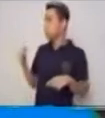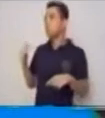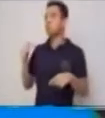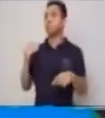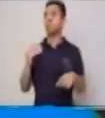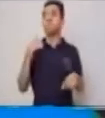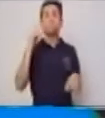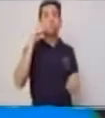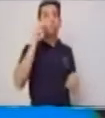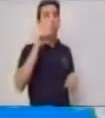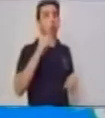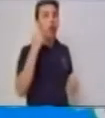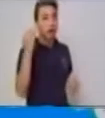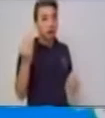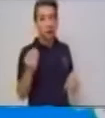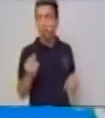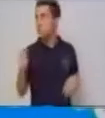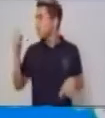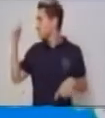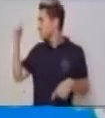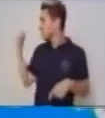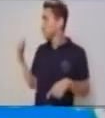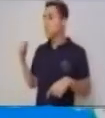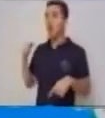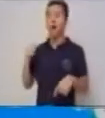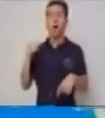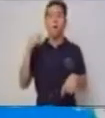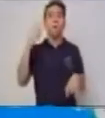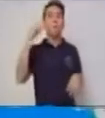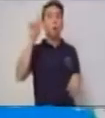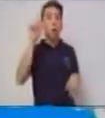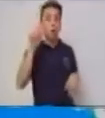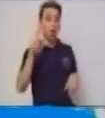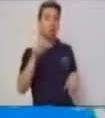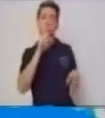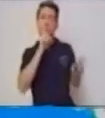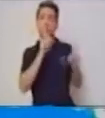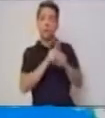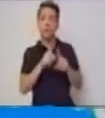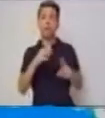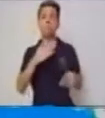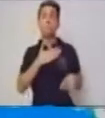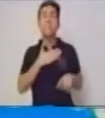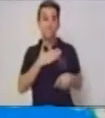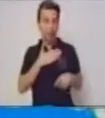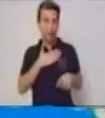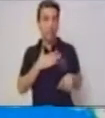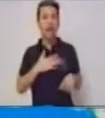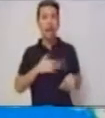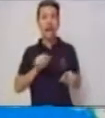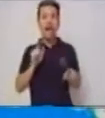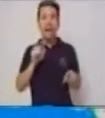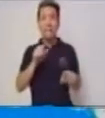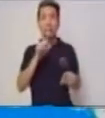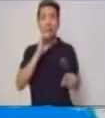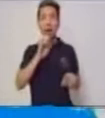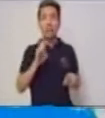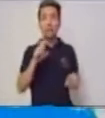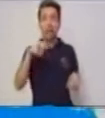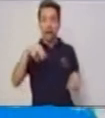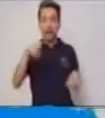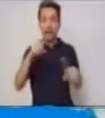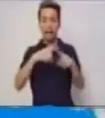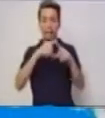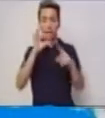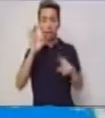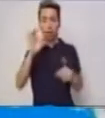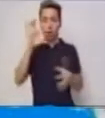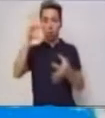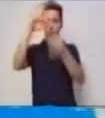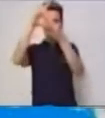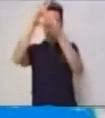por y ni. Podrían ser los nexos que nos unen dos proposiciones.